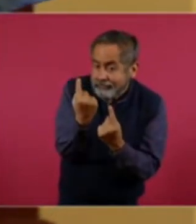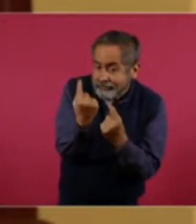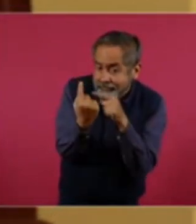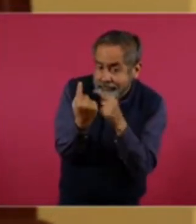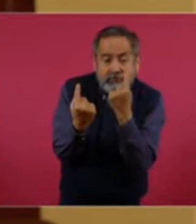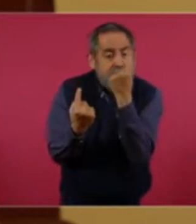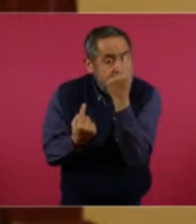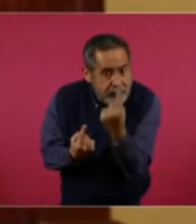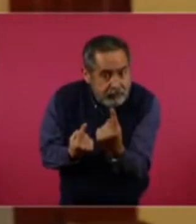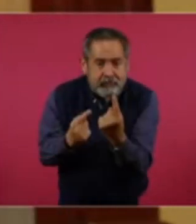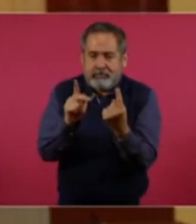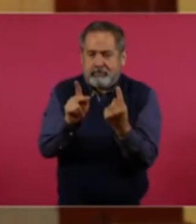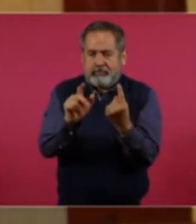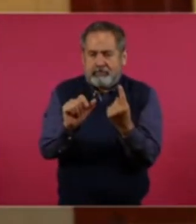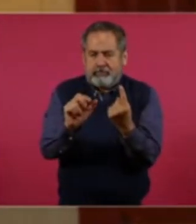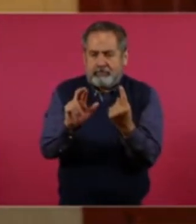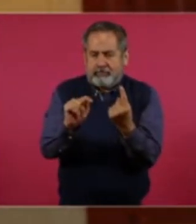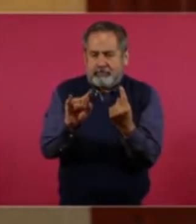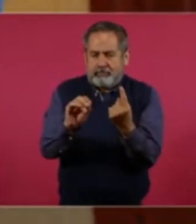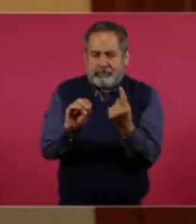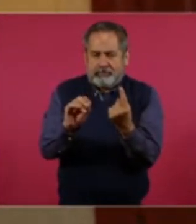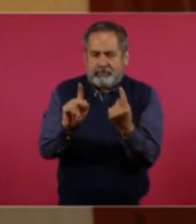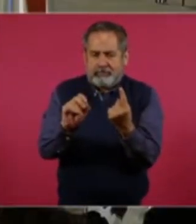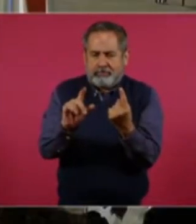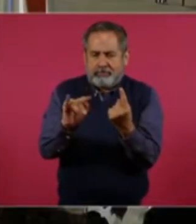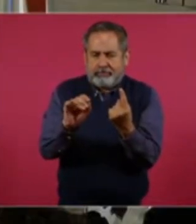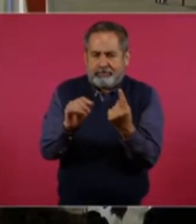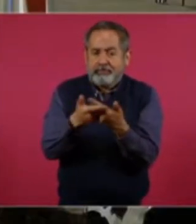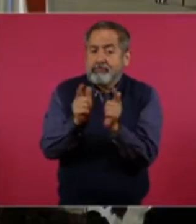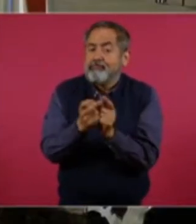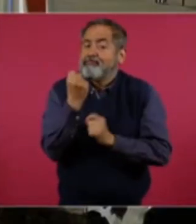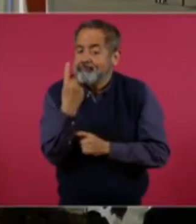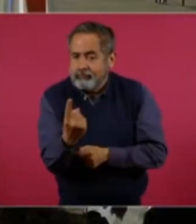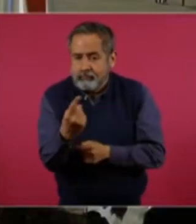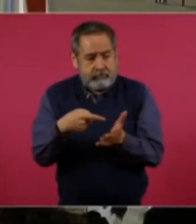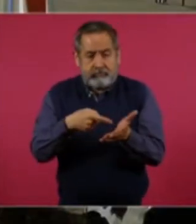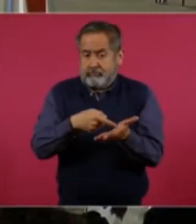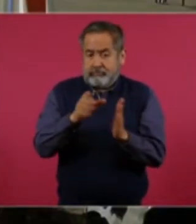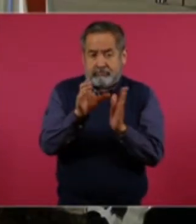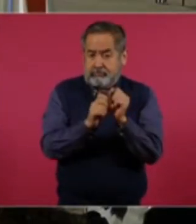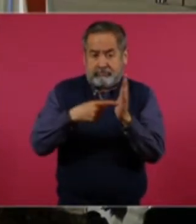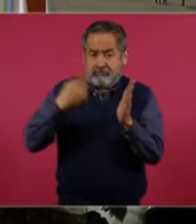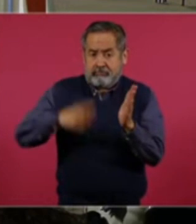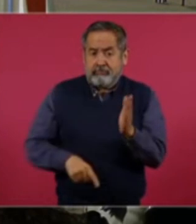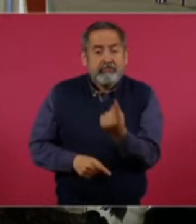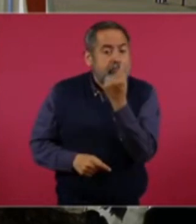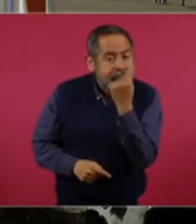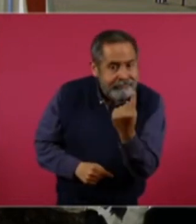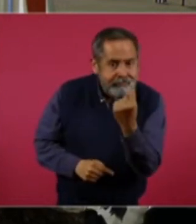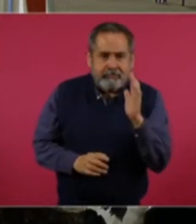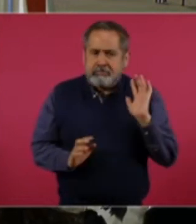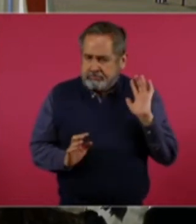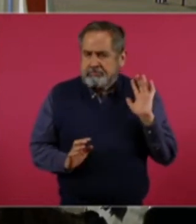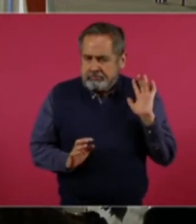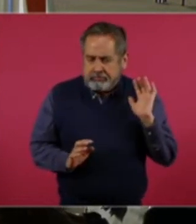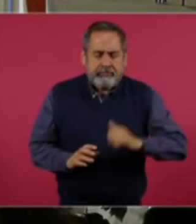políticos y este texto está vigente. También dijimos en aquella ocasión que